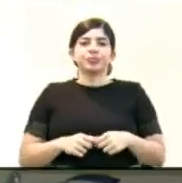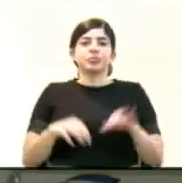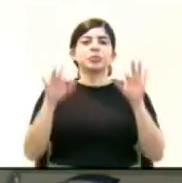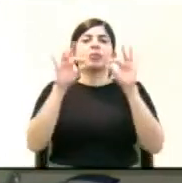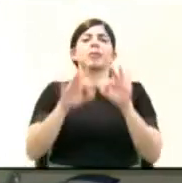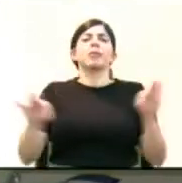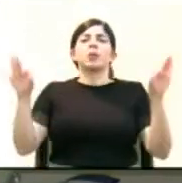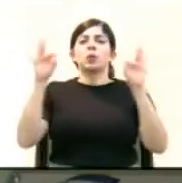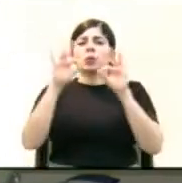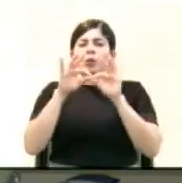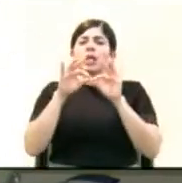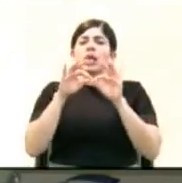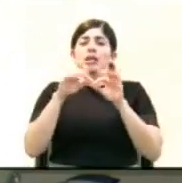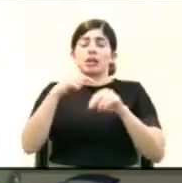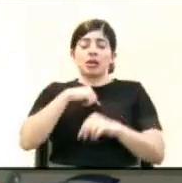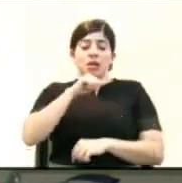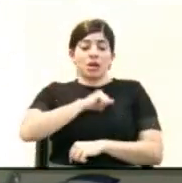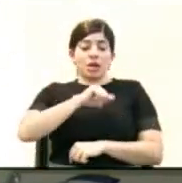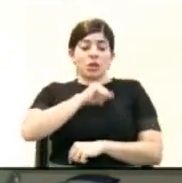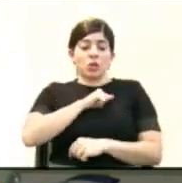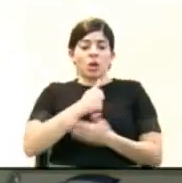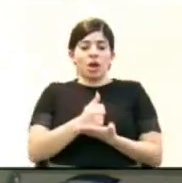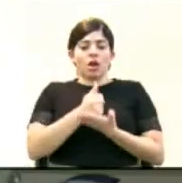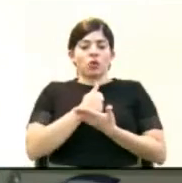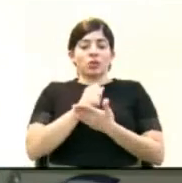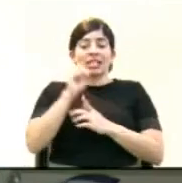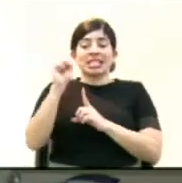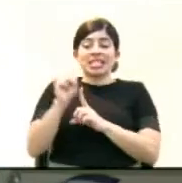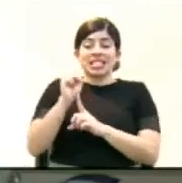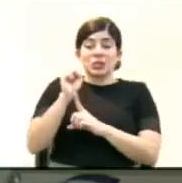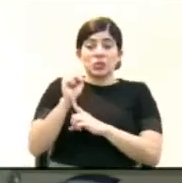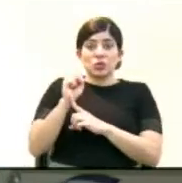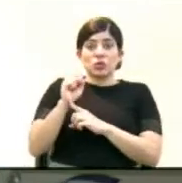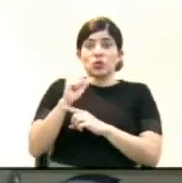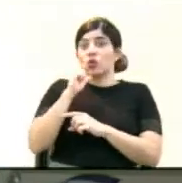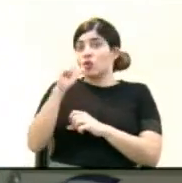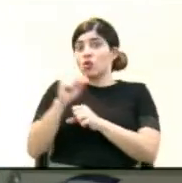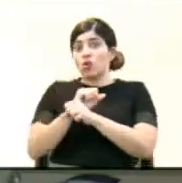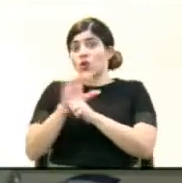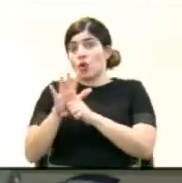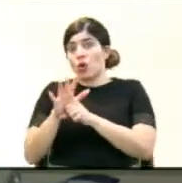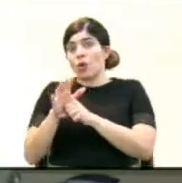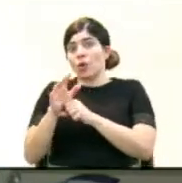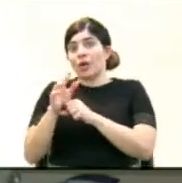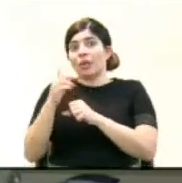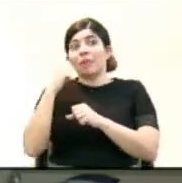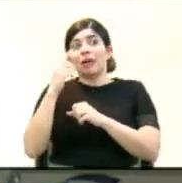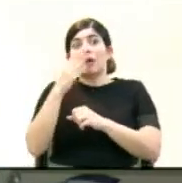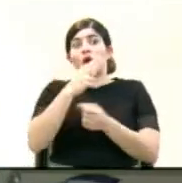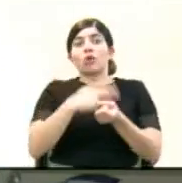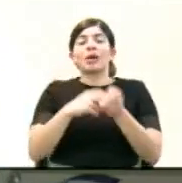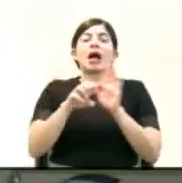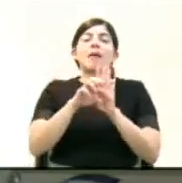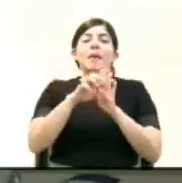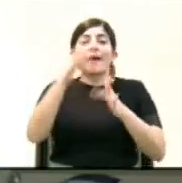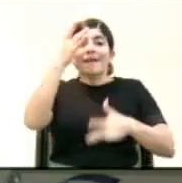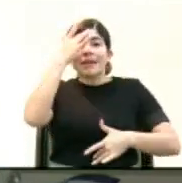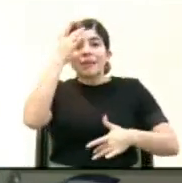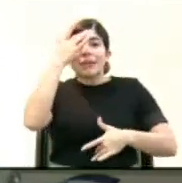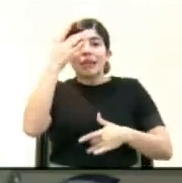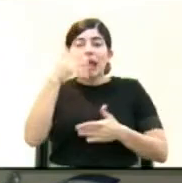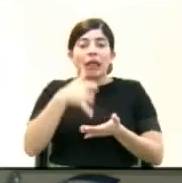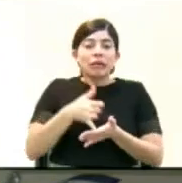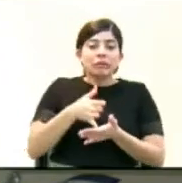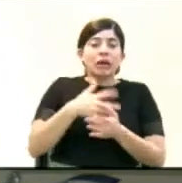Es importante procurar un comportamiento que disminuya aquellas circunstancias extra-COVID que puedan ameritar ingresos a hospitales, como enfermedades crónicas